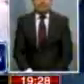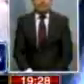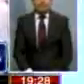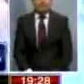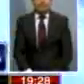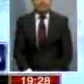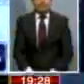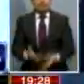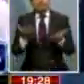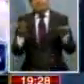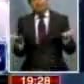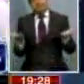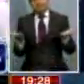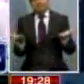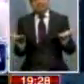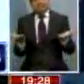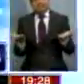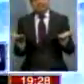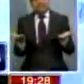Así que